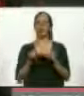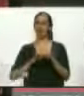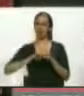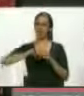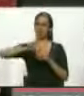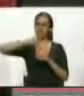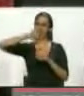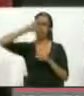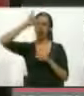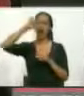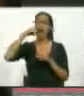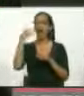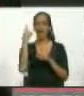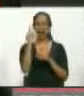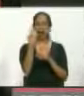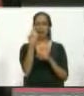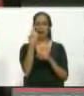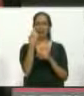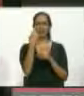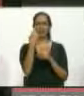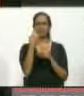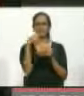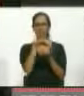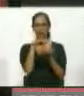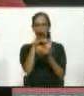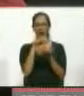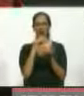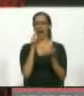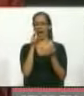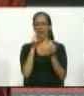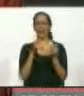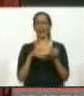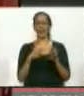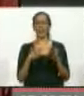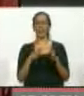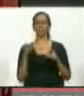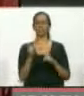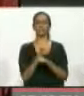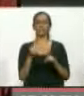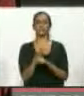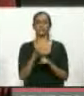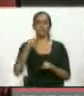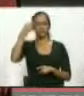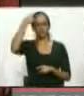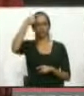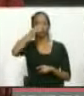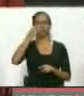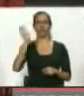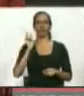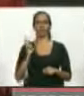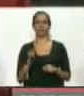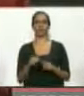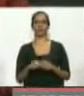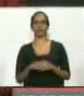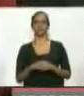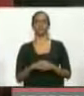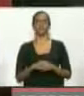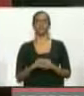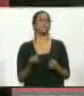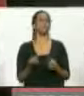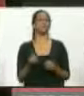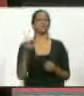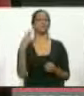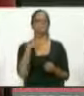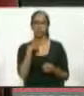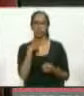que es el único el único nicho en donde ellos han logrado golpear al pueblo de venezuela el nicho de el alto costo de los